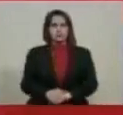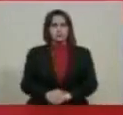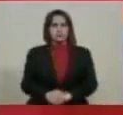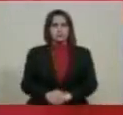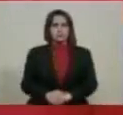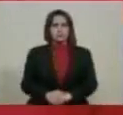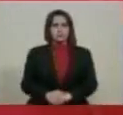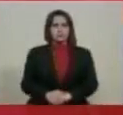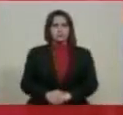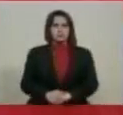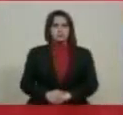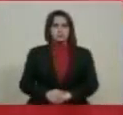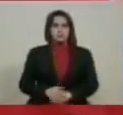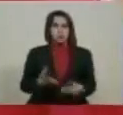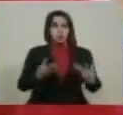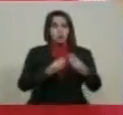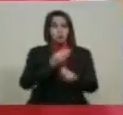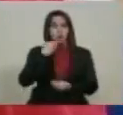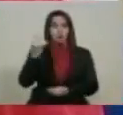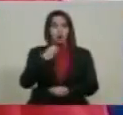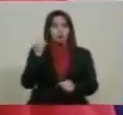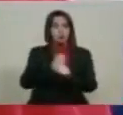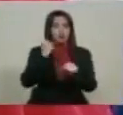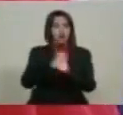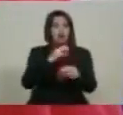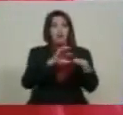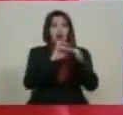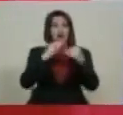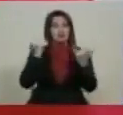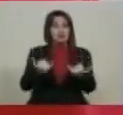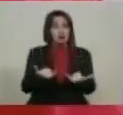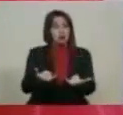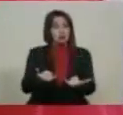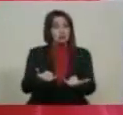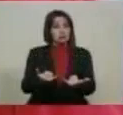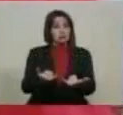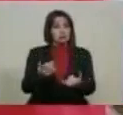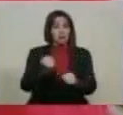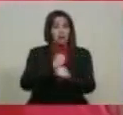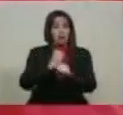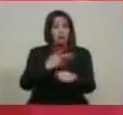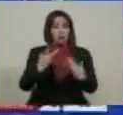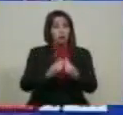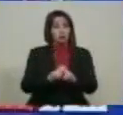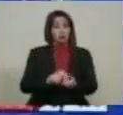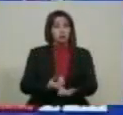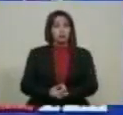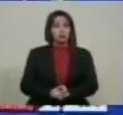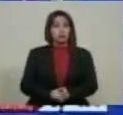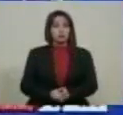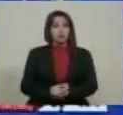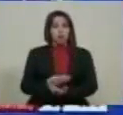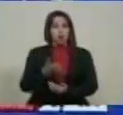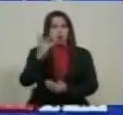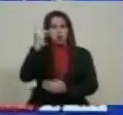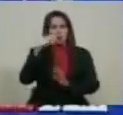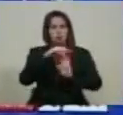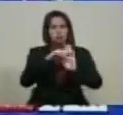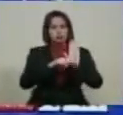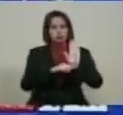que articularse con la juventud, desde ya, trabajar juntos. Número